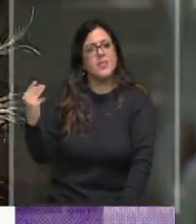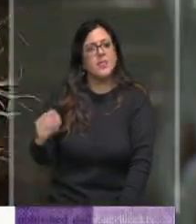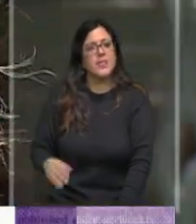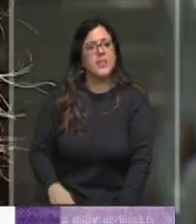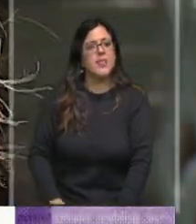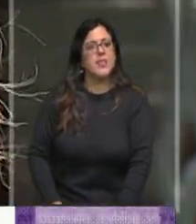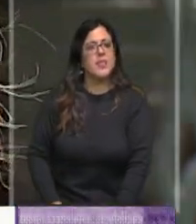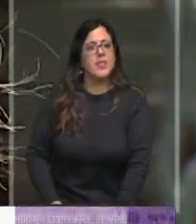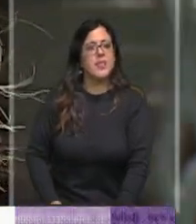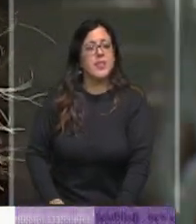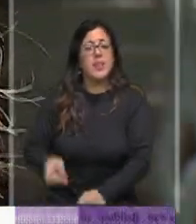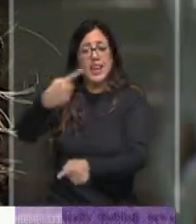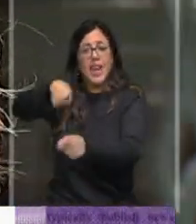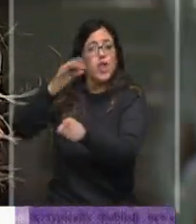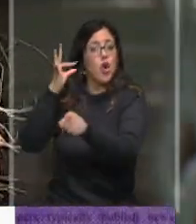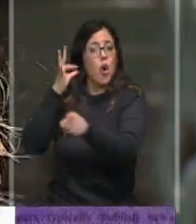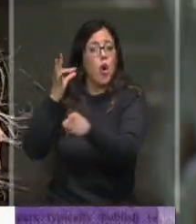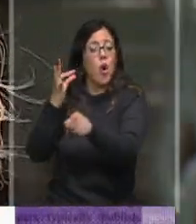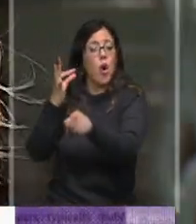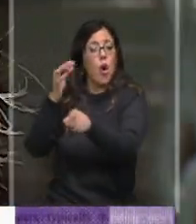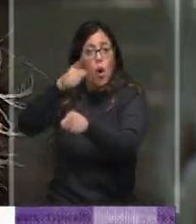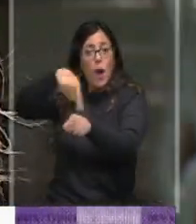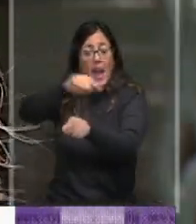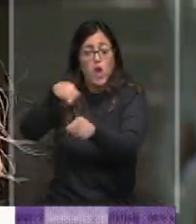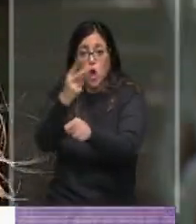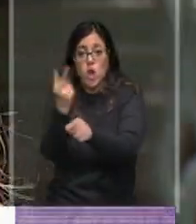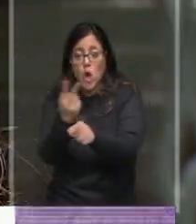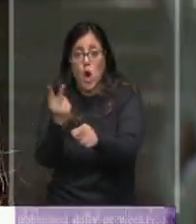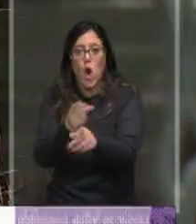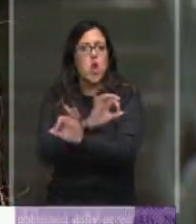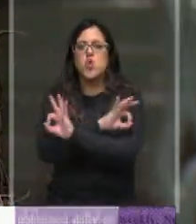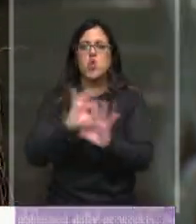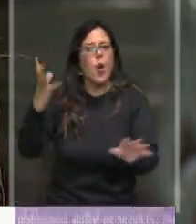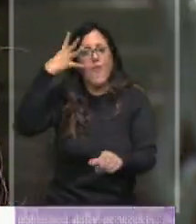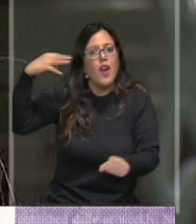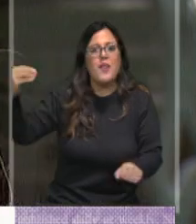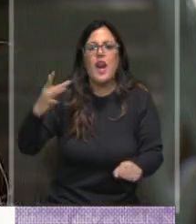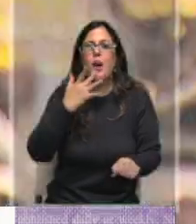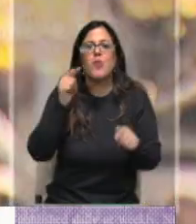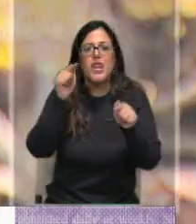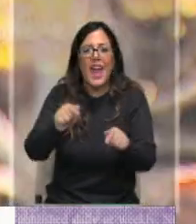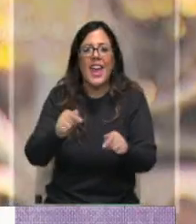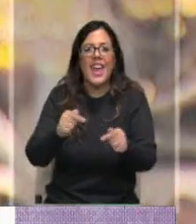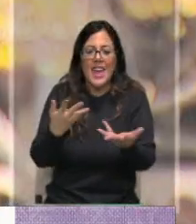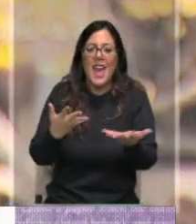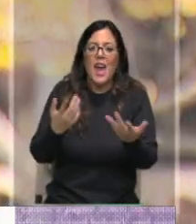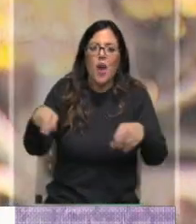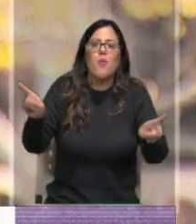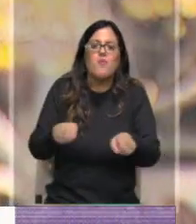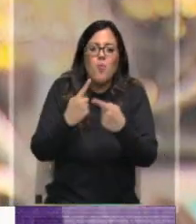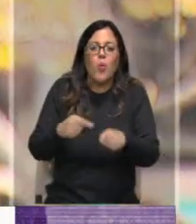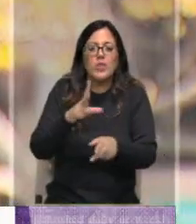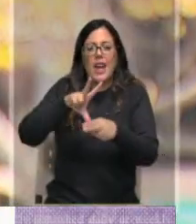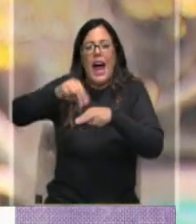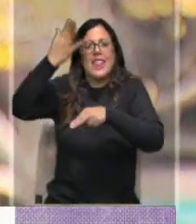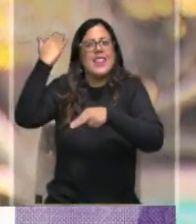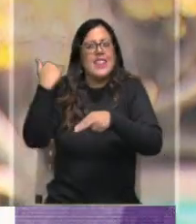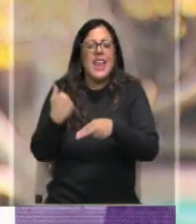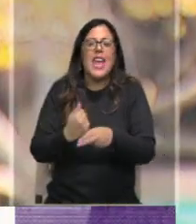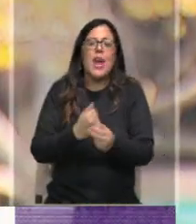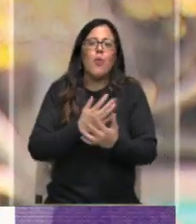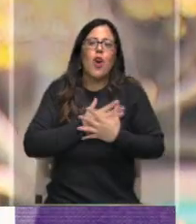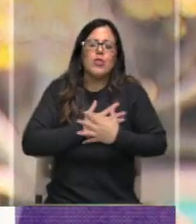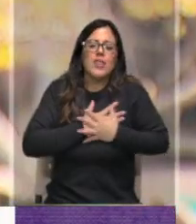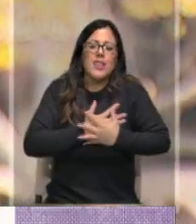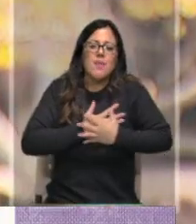Ellos nunca van a pasar de moda porque es la música de antaño, es la música que tiene sentimiento. La emoción que transmiten, digamos, en sus